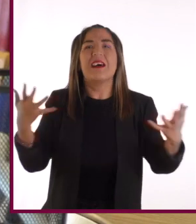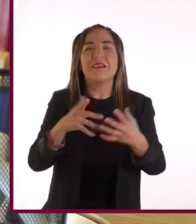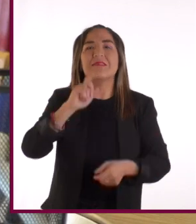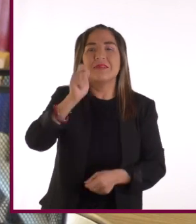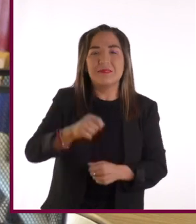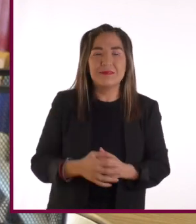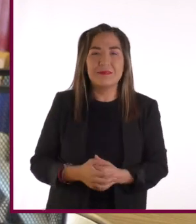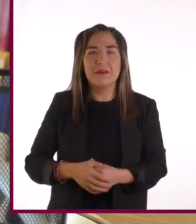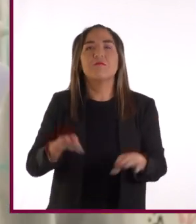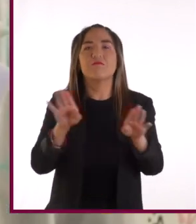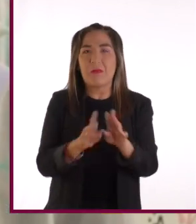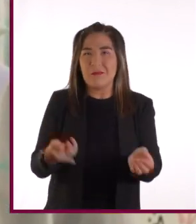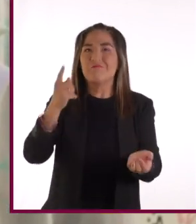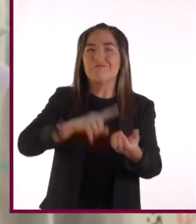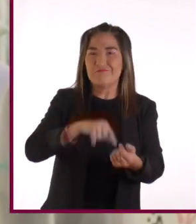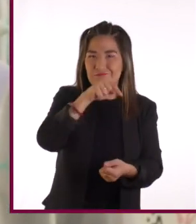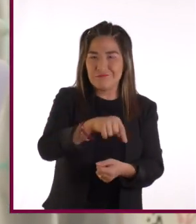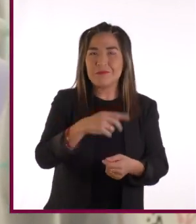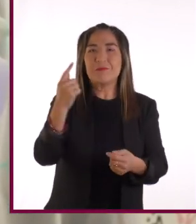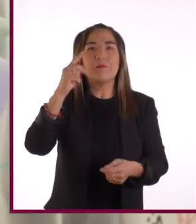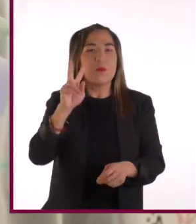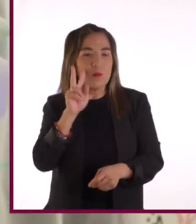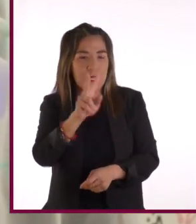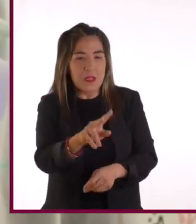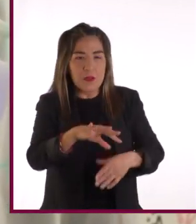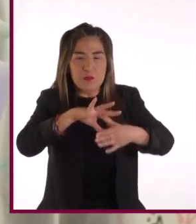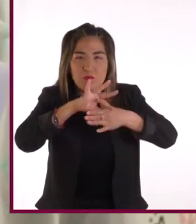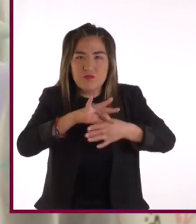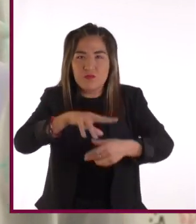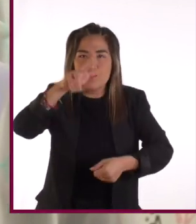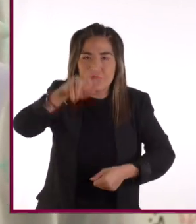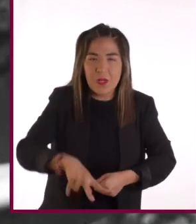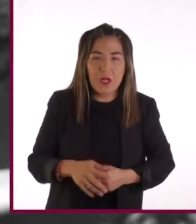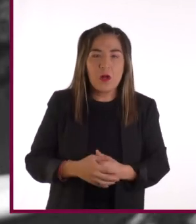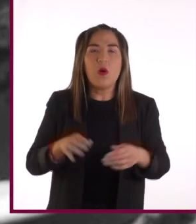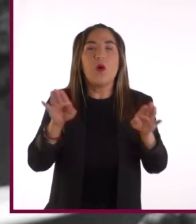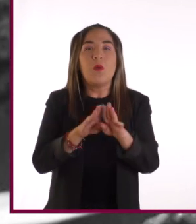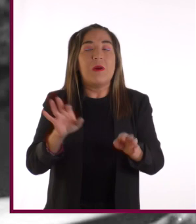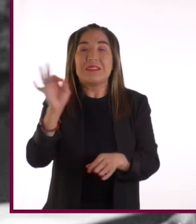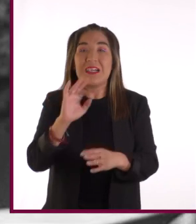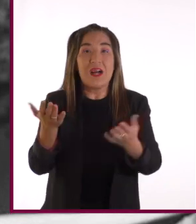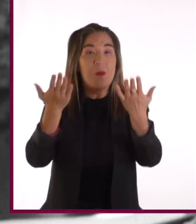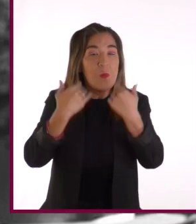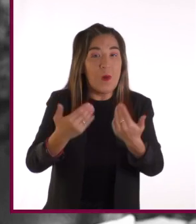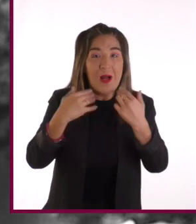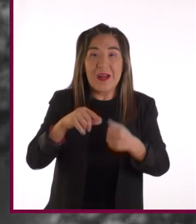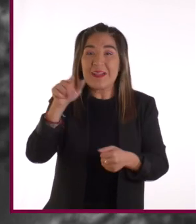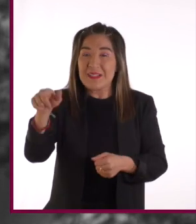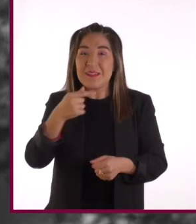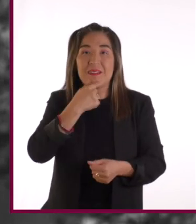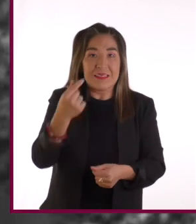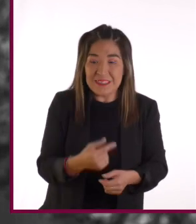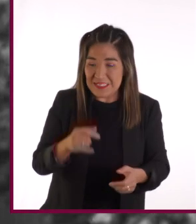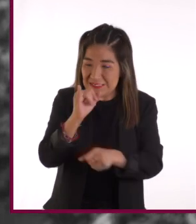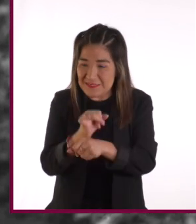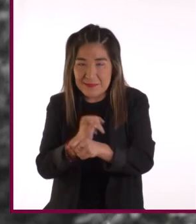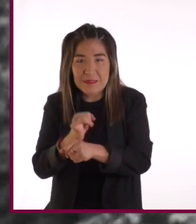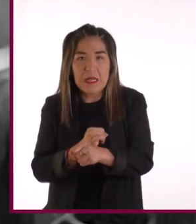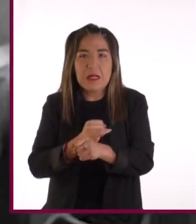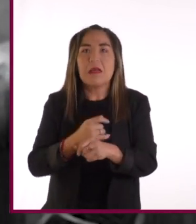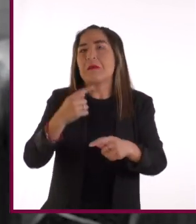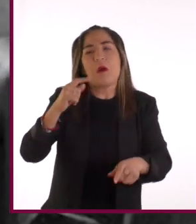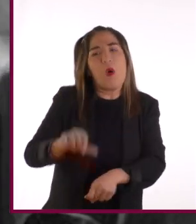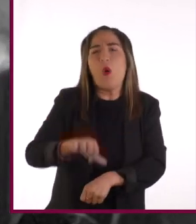humanos consiste en develar eso que existe ante nuestros ojos. Si Einstein no hubiera existido,